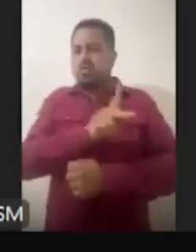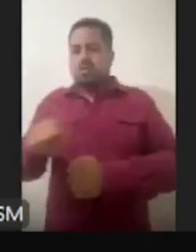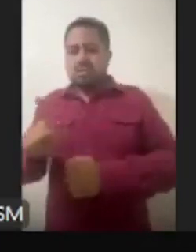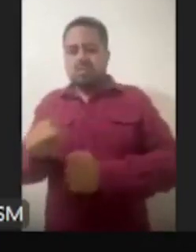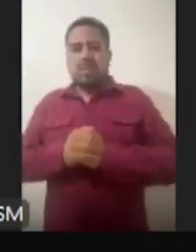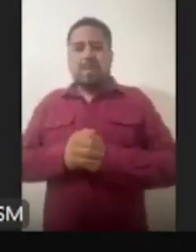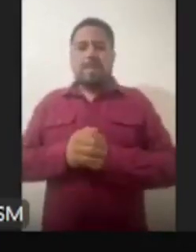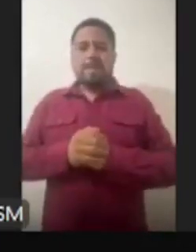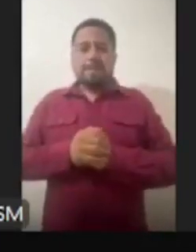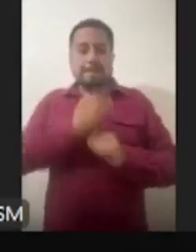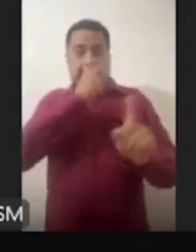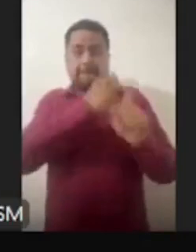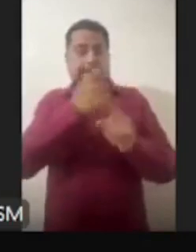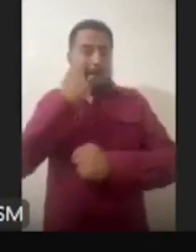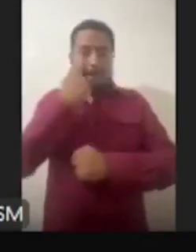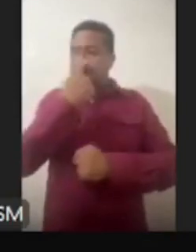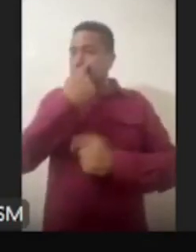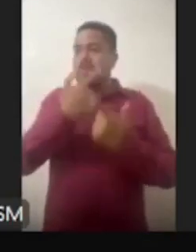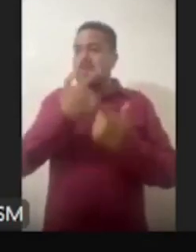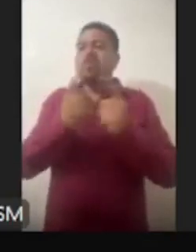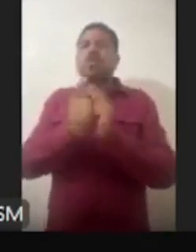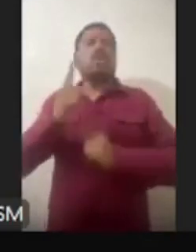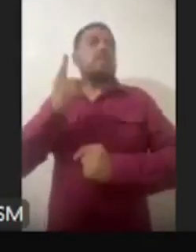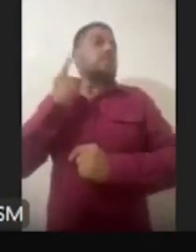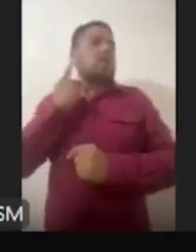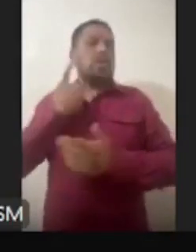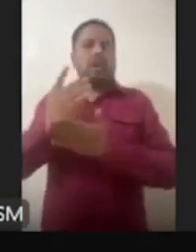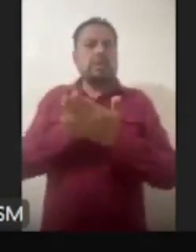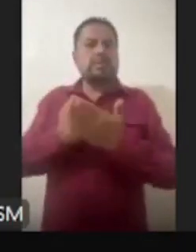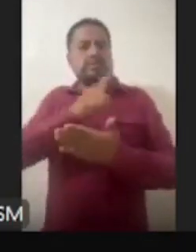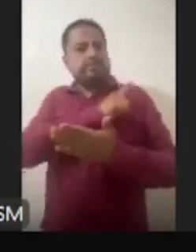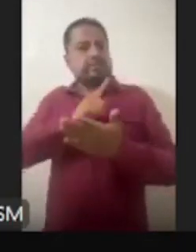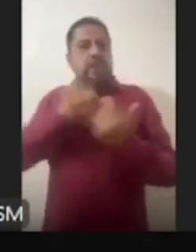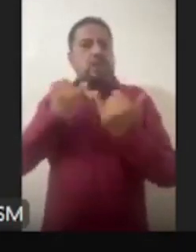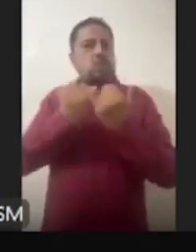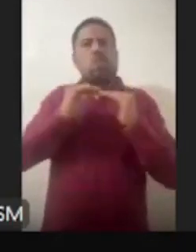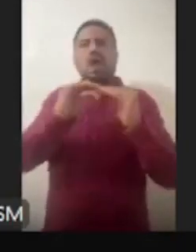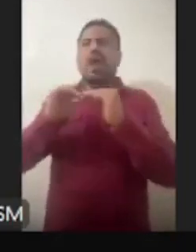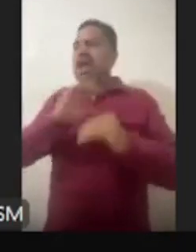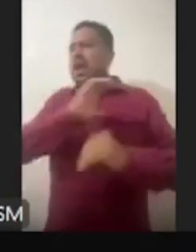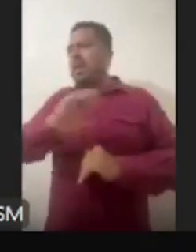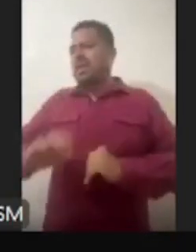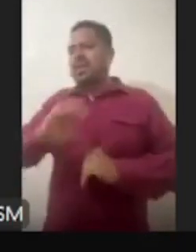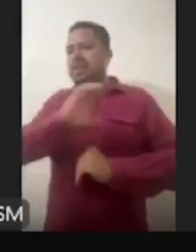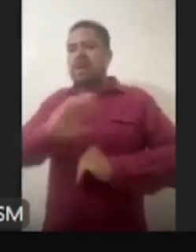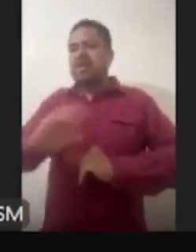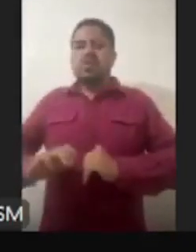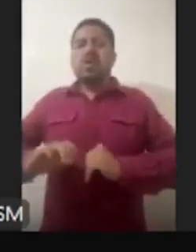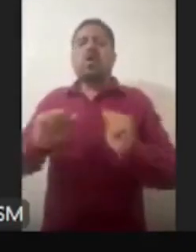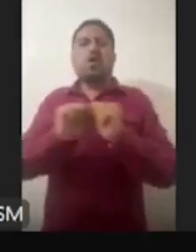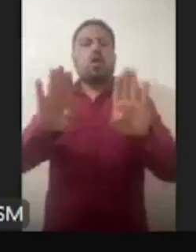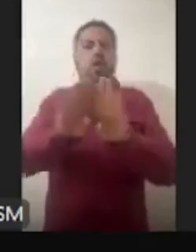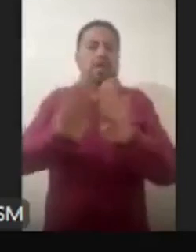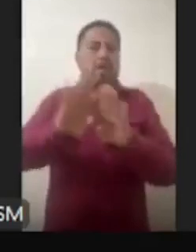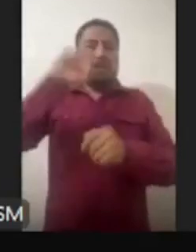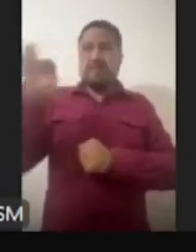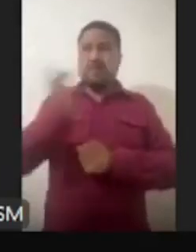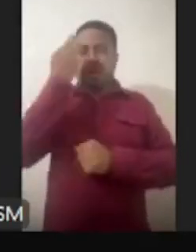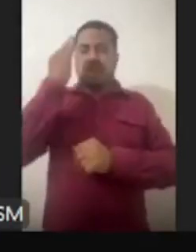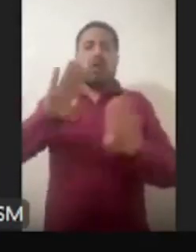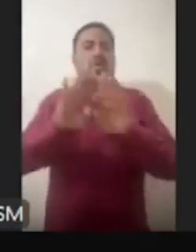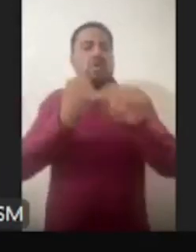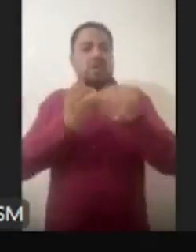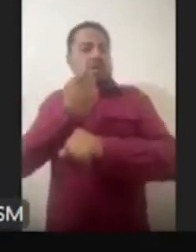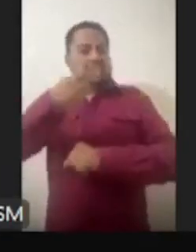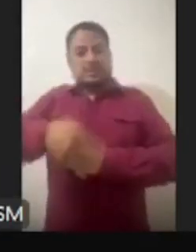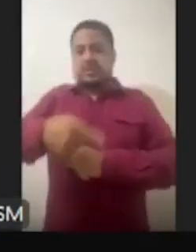tenor, los partidos políticos tienen la obligación de garantizar la paridad en la postulación de sus candidaturas a nivel tanto federal como local, lo cual debe ser observado de